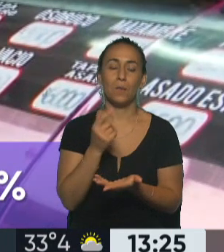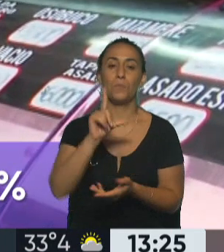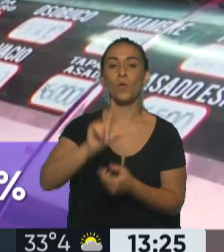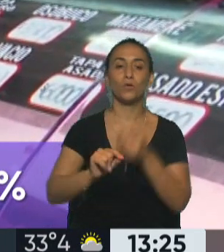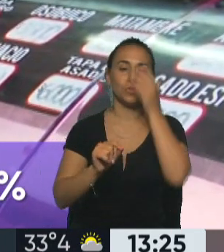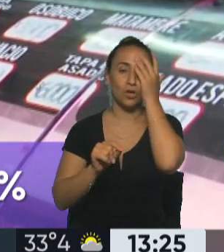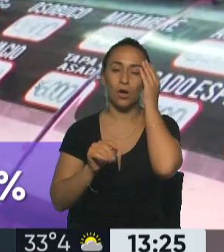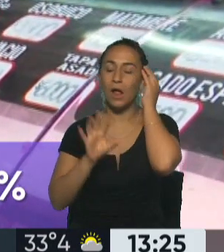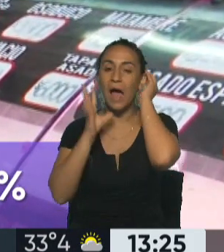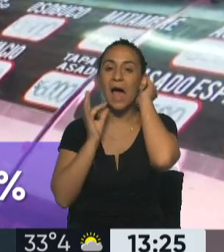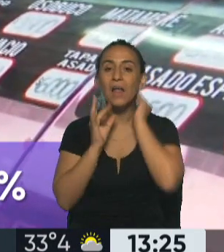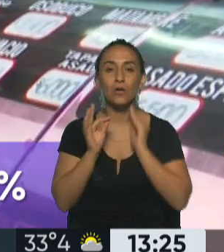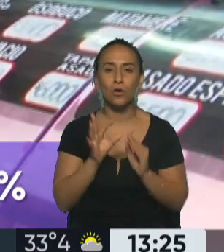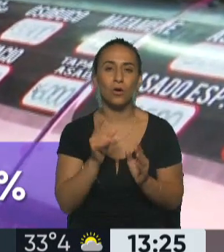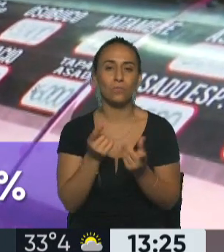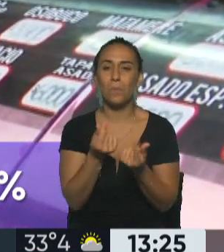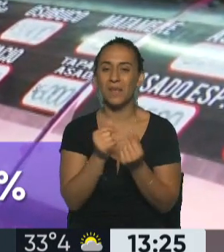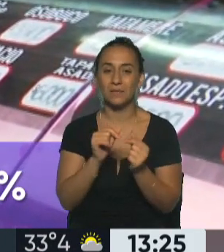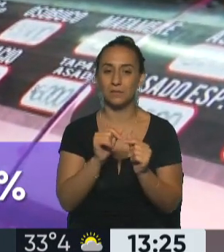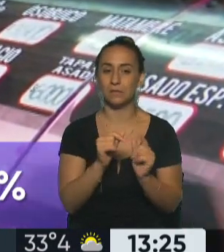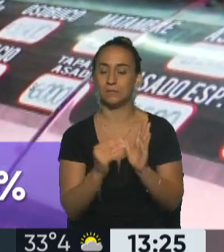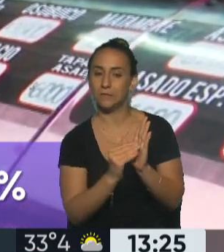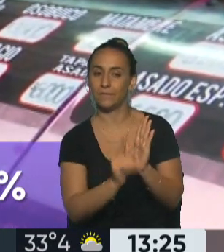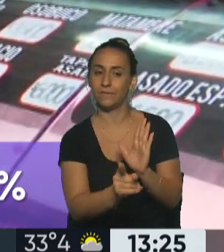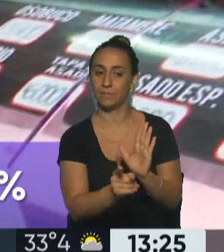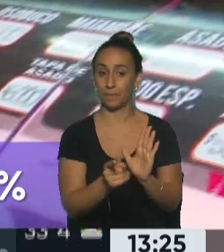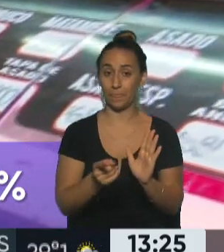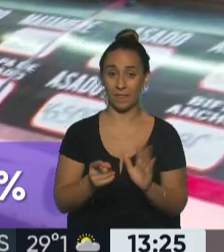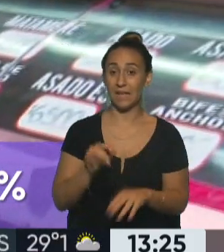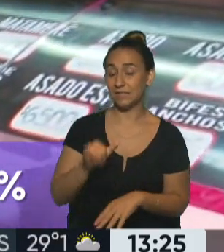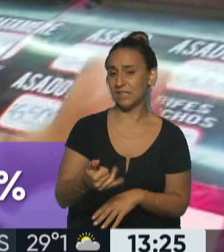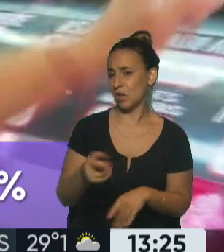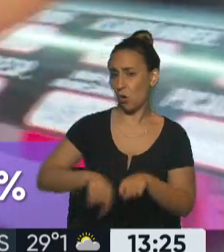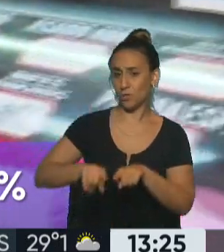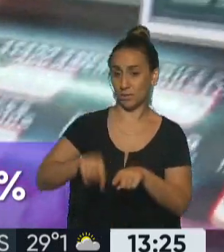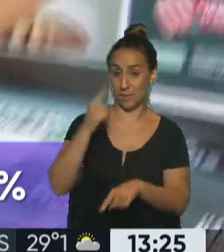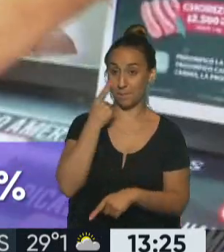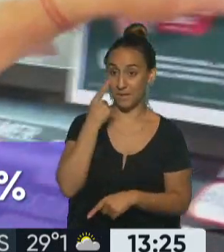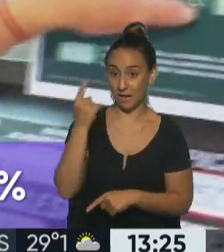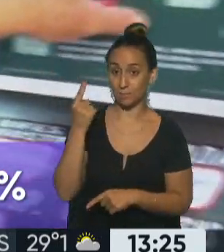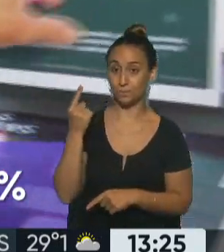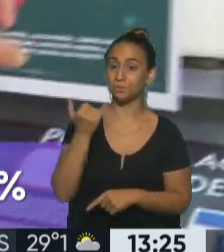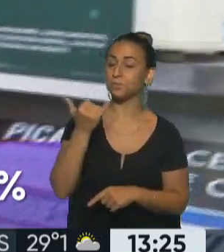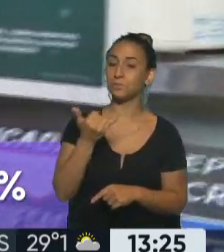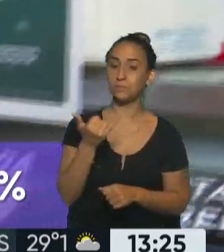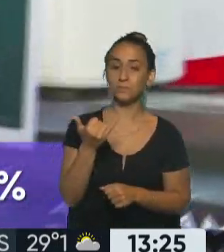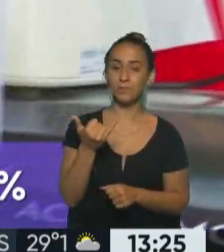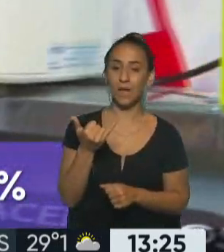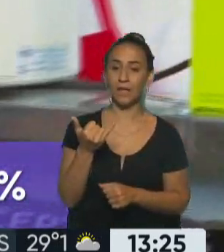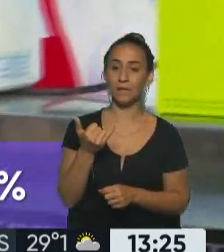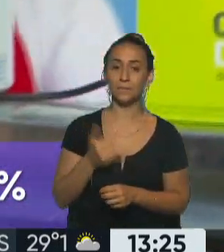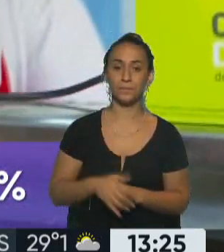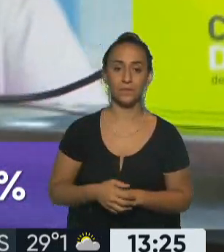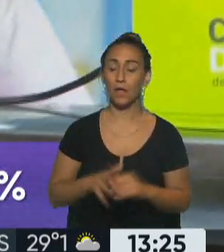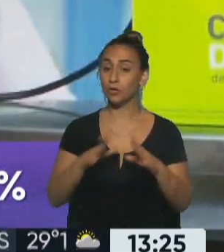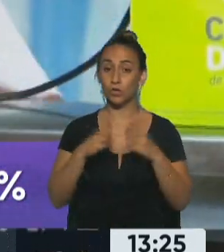sabemos que va fijando un precio para que no se dispare tanto en el bolsillo de la gente Ah sí como siempre Mira tenemos un combo para